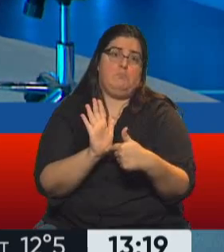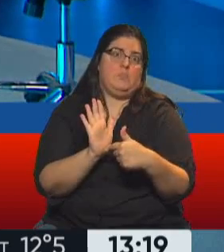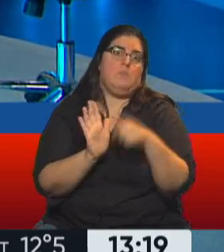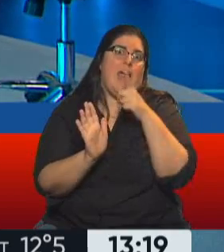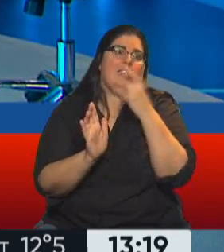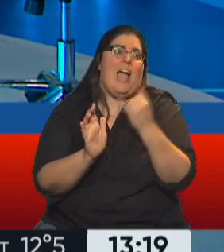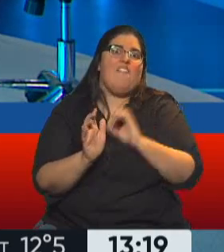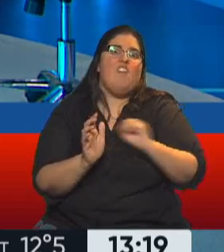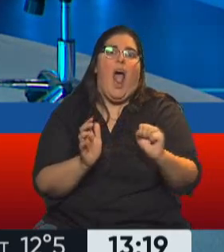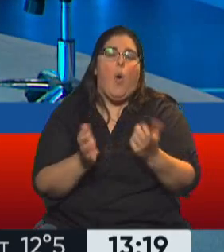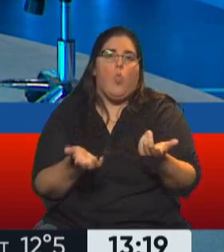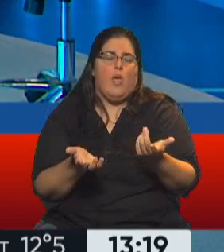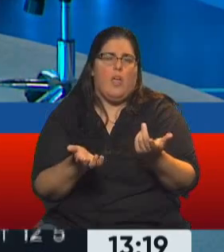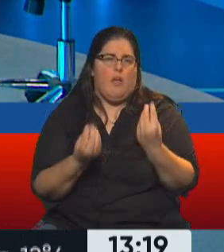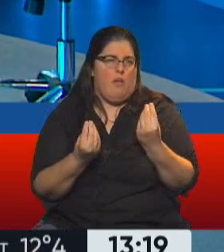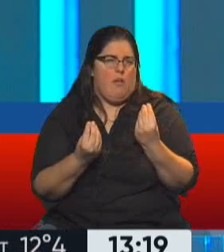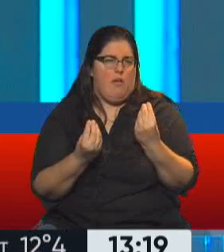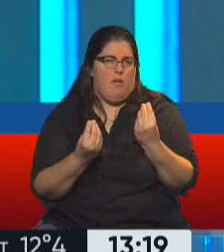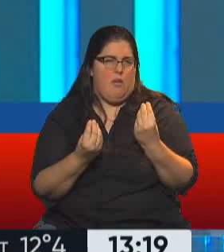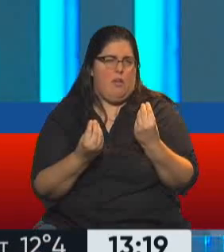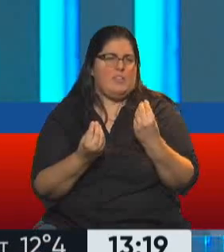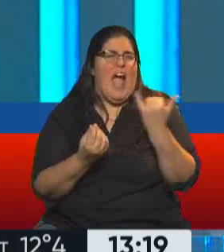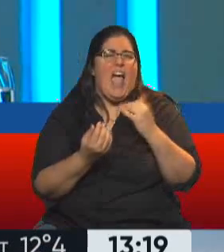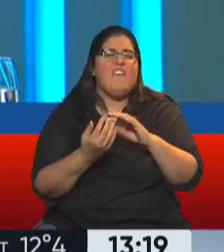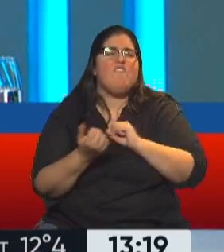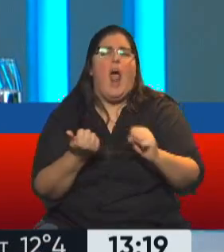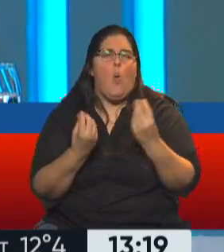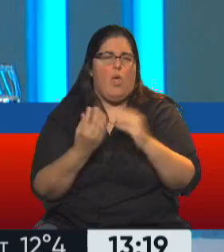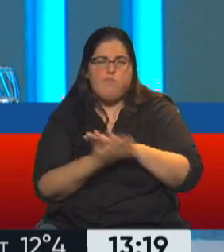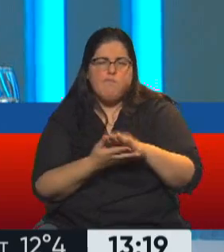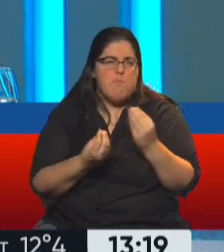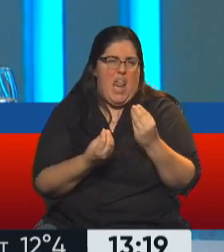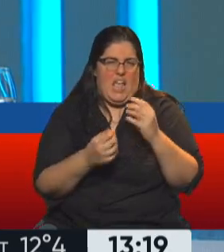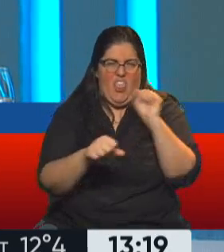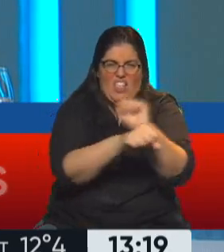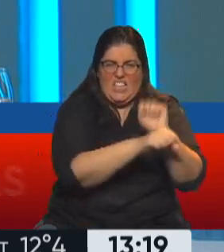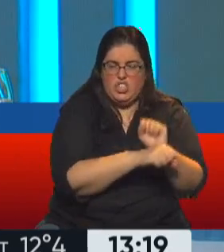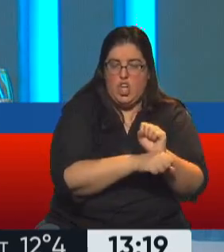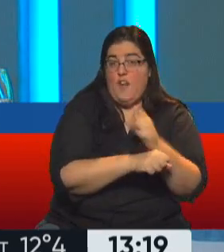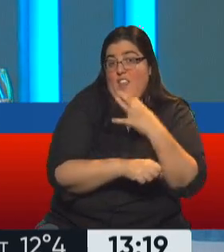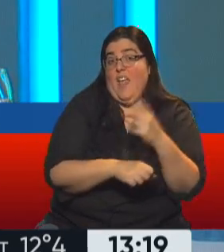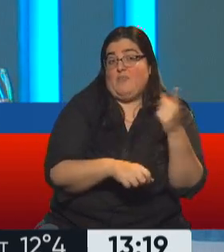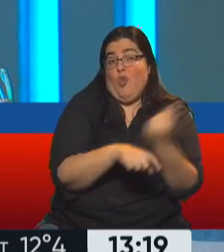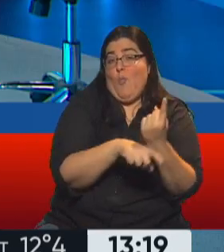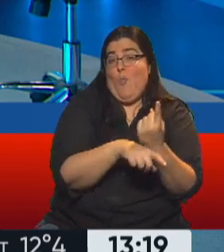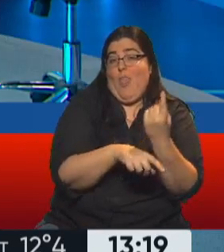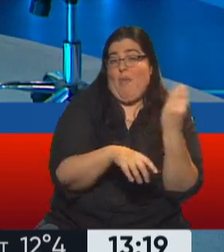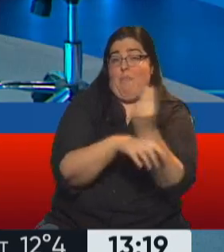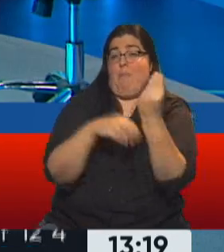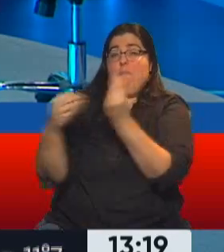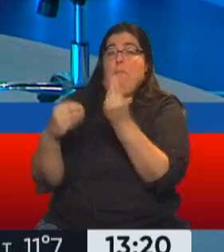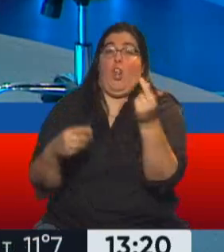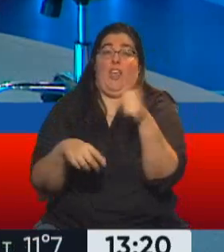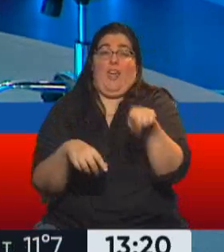armando un fraude. Si se está armando un fraude, ¿para qué detendrían a los opositores? Sí. Igual no vamos a saber porque no se van a poder presentar porque están presos, digamos, aparentemente. Bueno, sí,